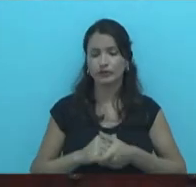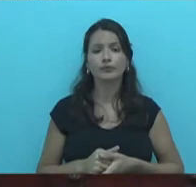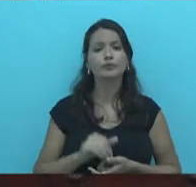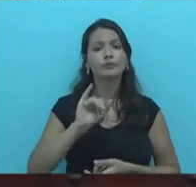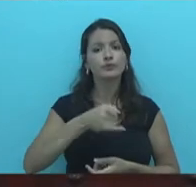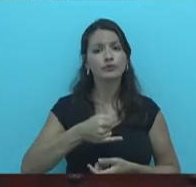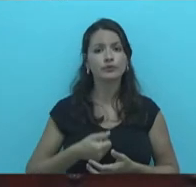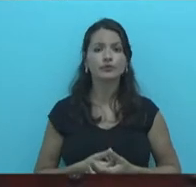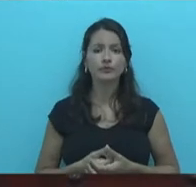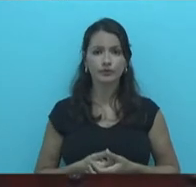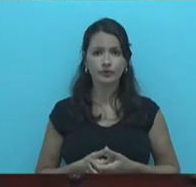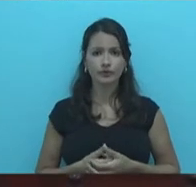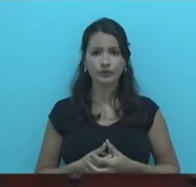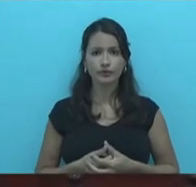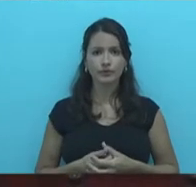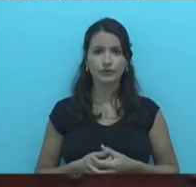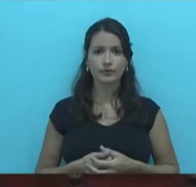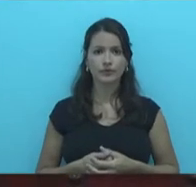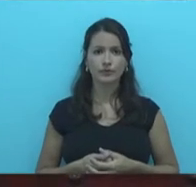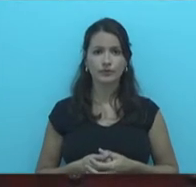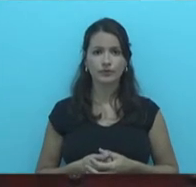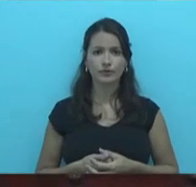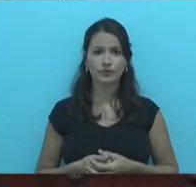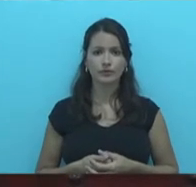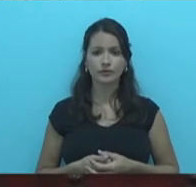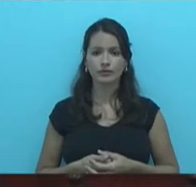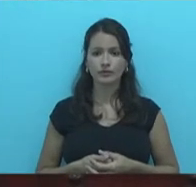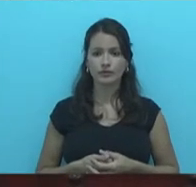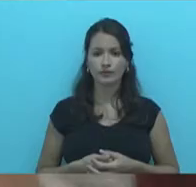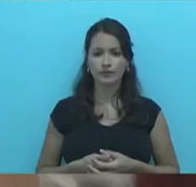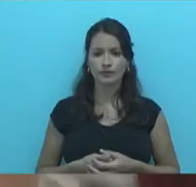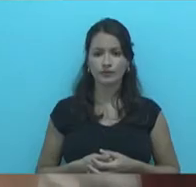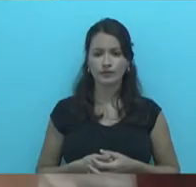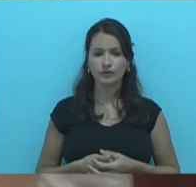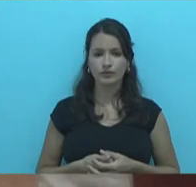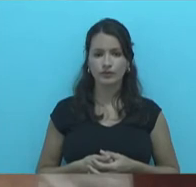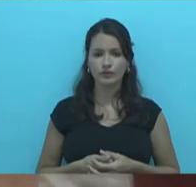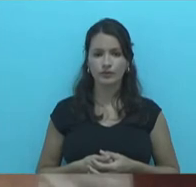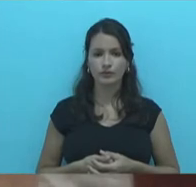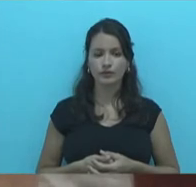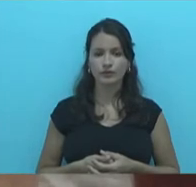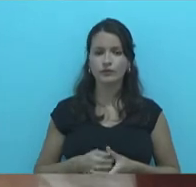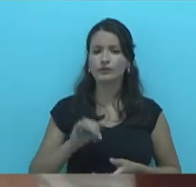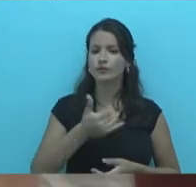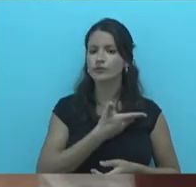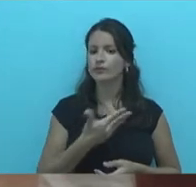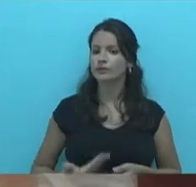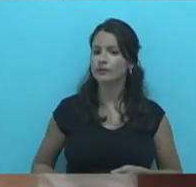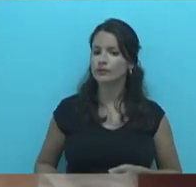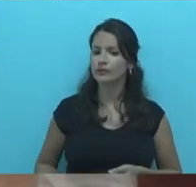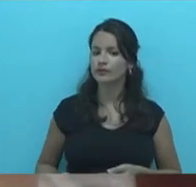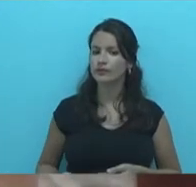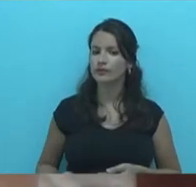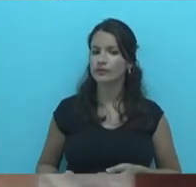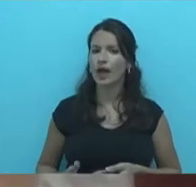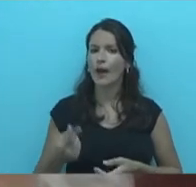Aprobado. Diputado Ejimán, tiene usted la palabra. Señor presidente, primero para solicitar al diputado Giustinelli si